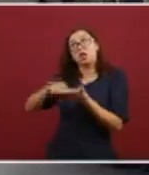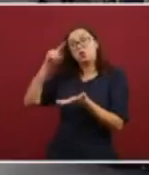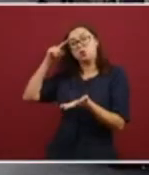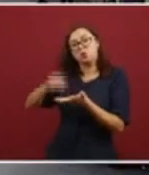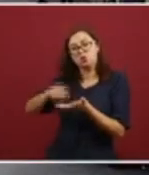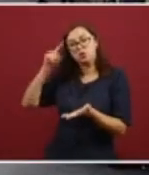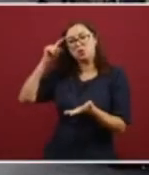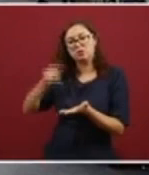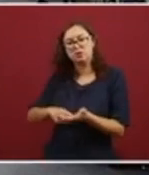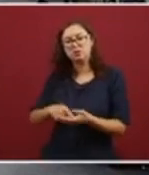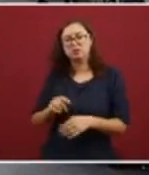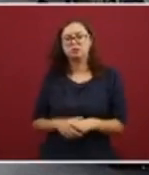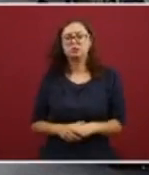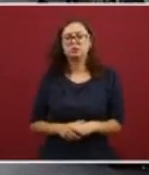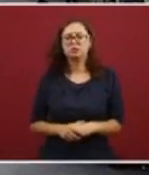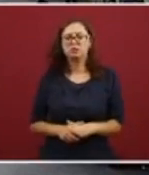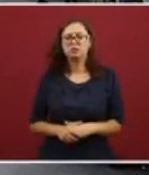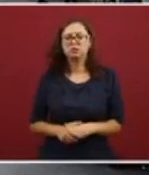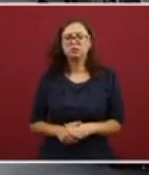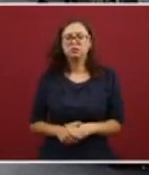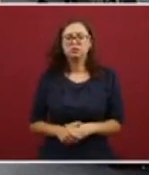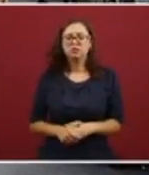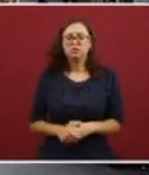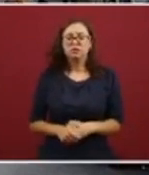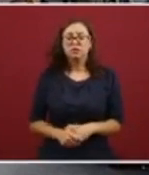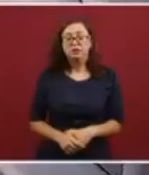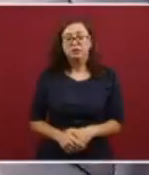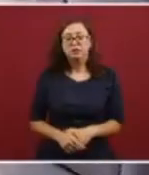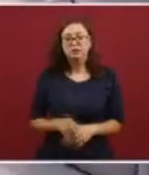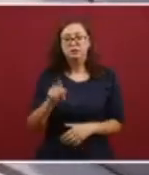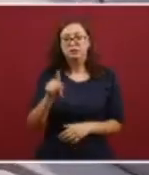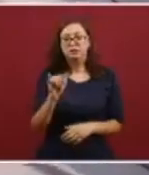Tina Hernández, del periódico Noticias de Querétaro. Dos preguntas.